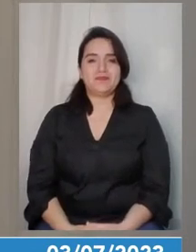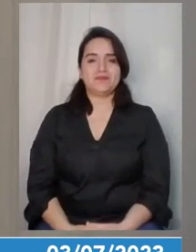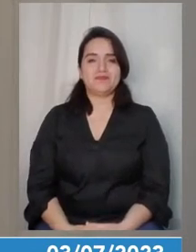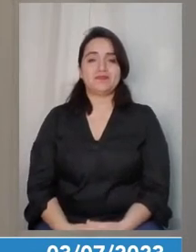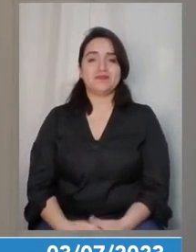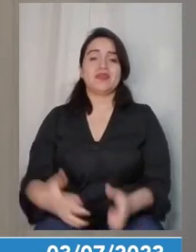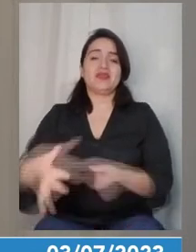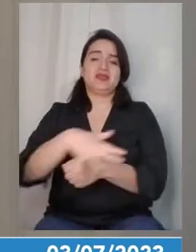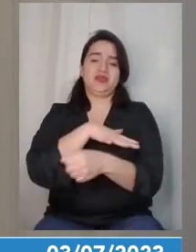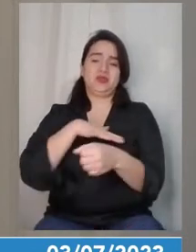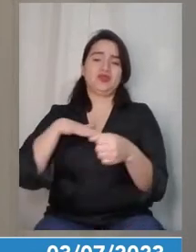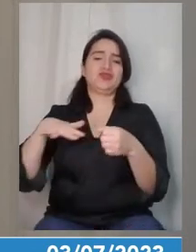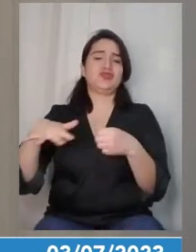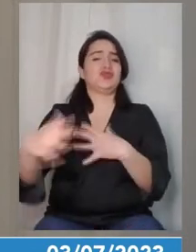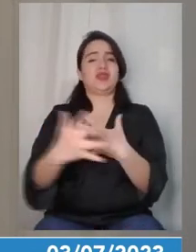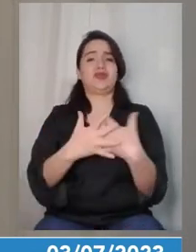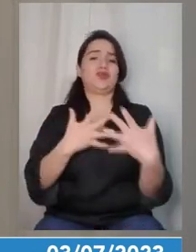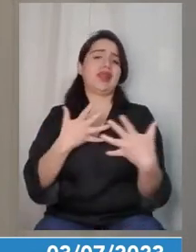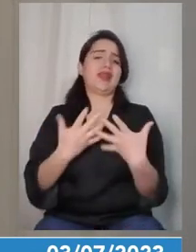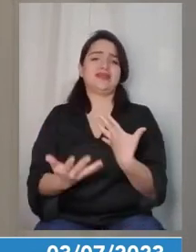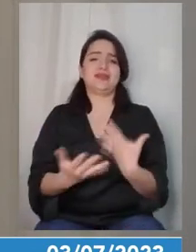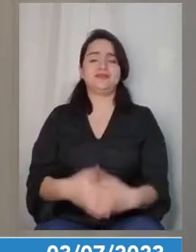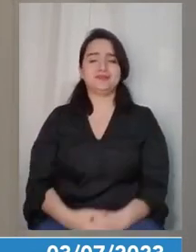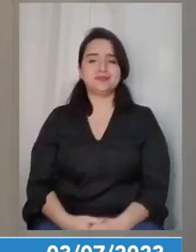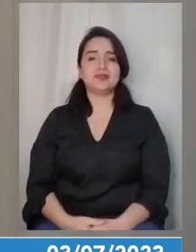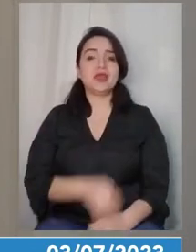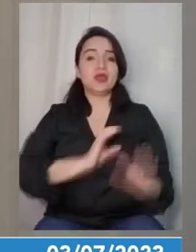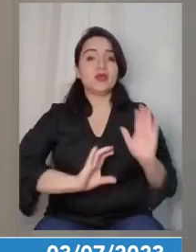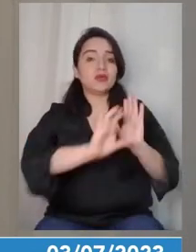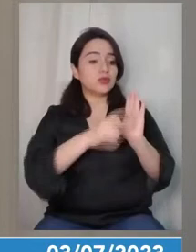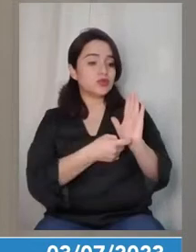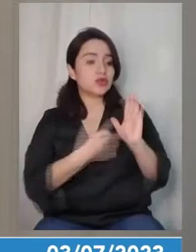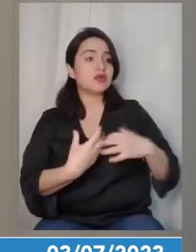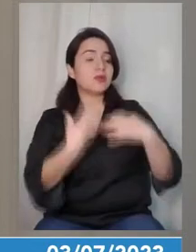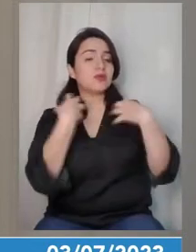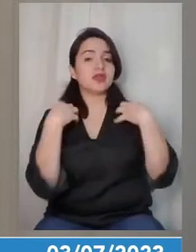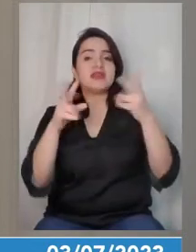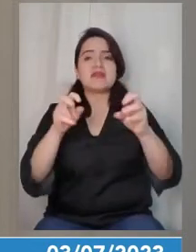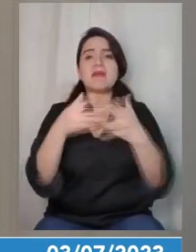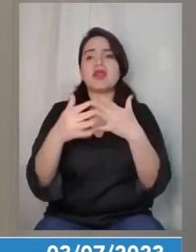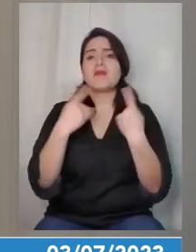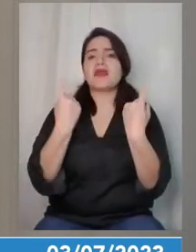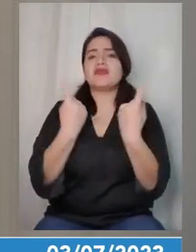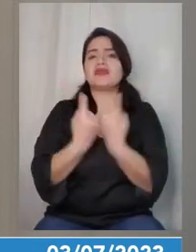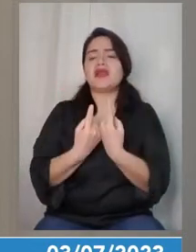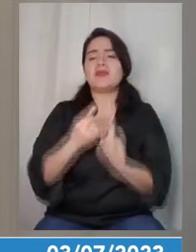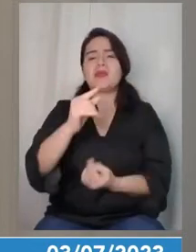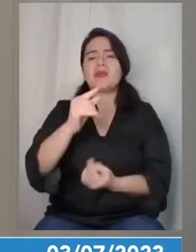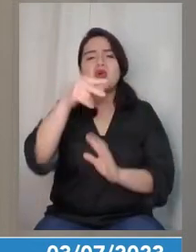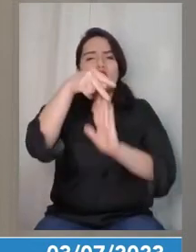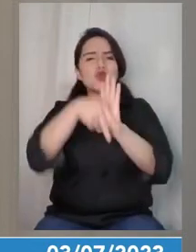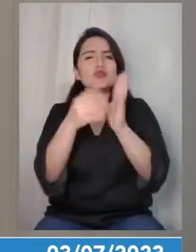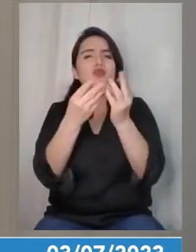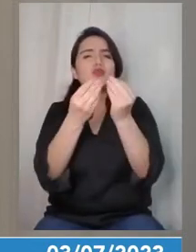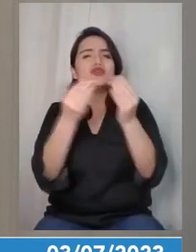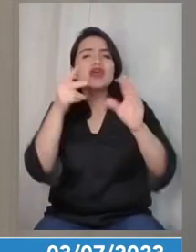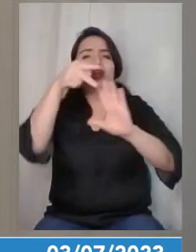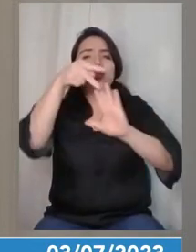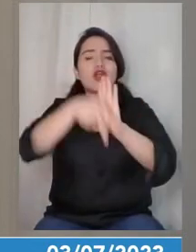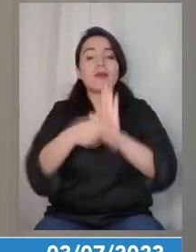la Constitución tiene que decir en materia medioambiental, no importa si son pocas normas o varias normas, lo importante es que sea